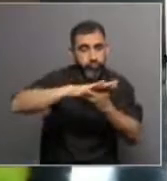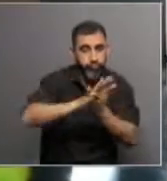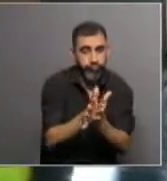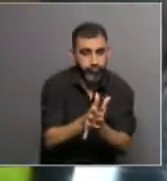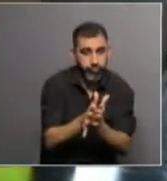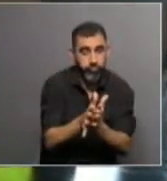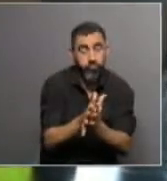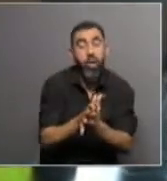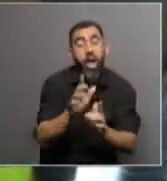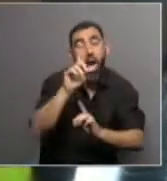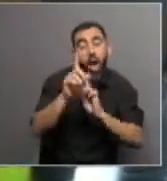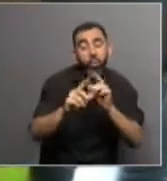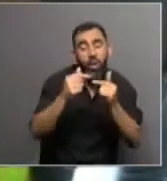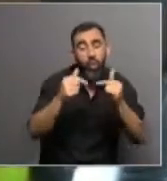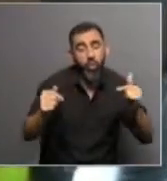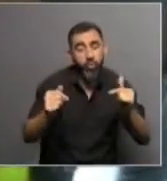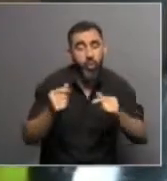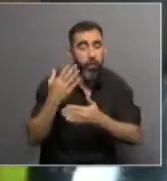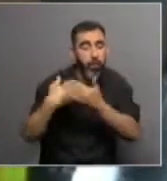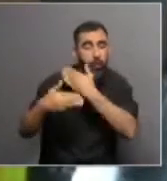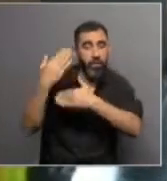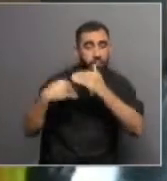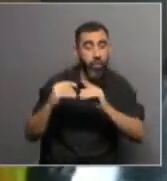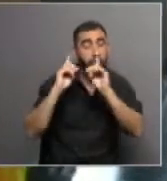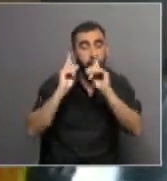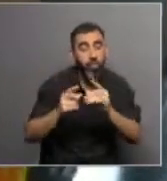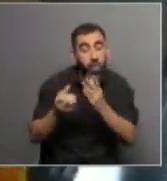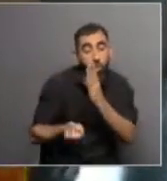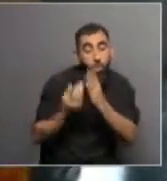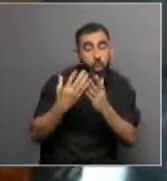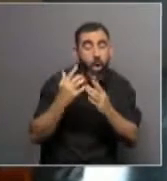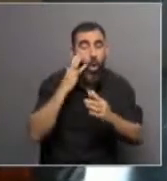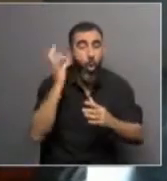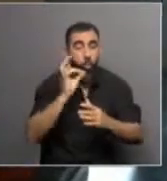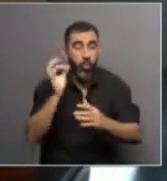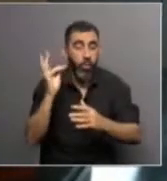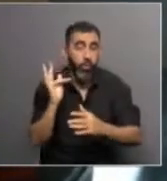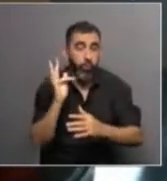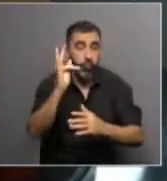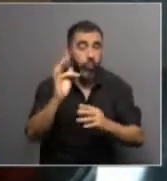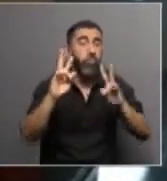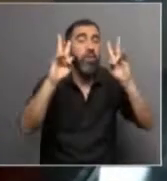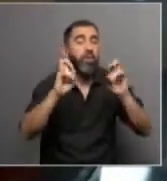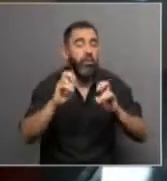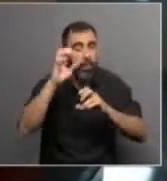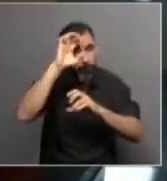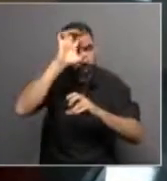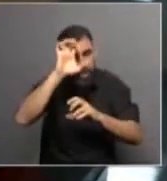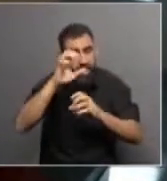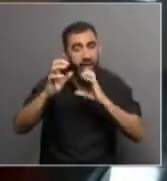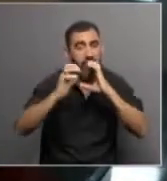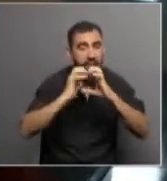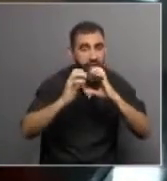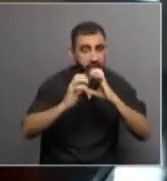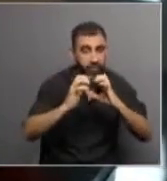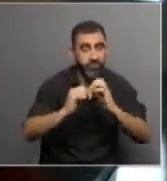se reescriben algunas páginas de nuestro pasado, también se abren posibilidades a futuro vinculadas a recursos mineros y